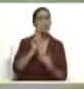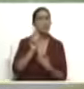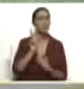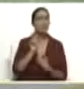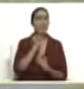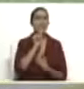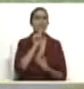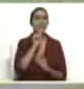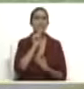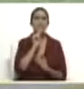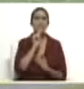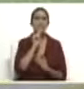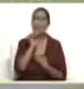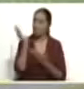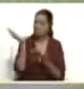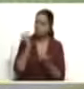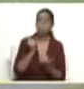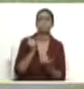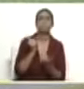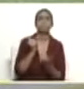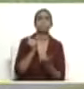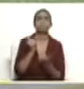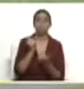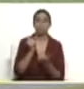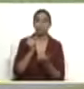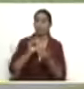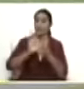¿Quiénes pidieron y se robaron Citgo?